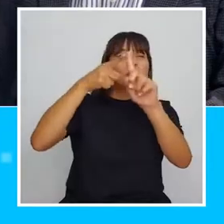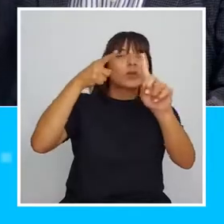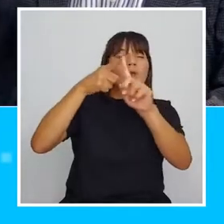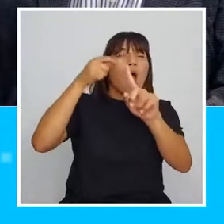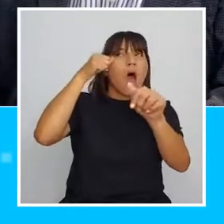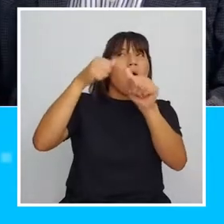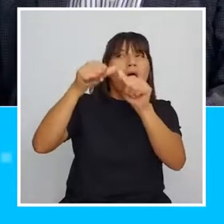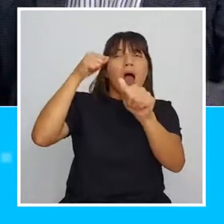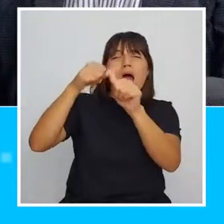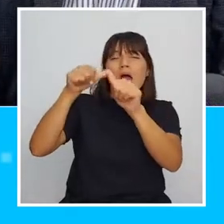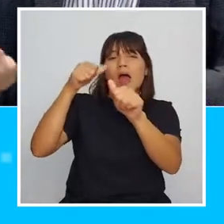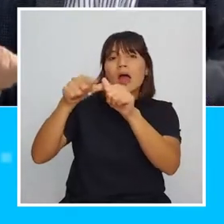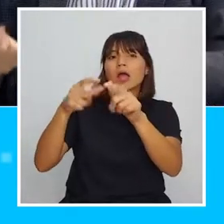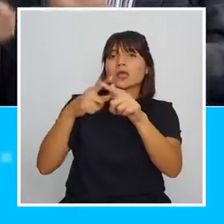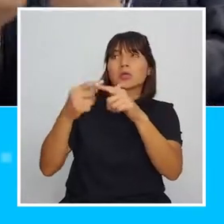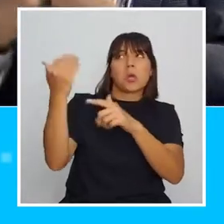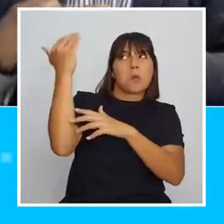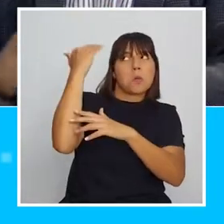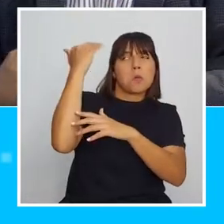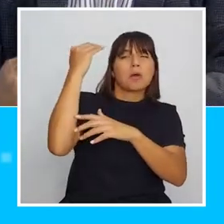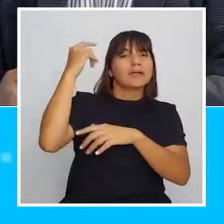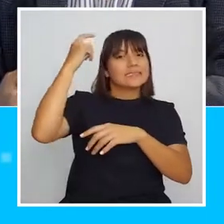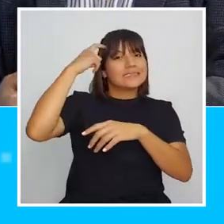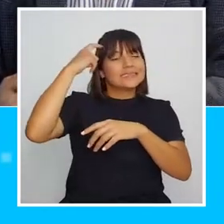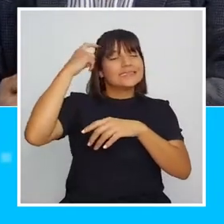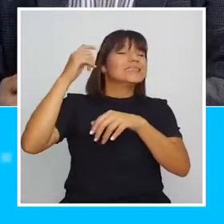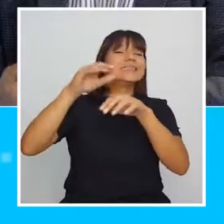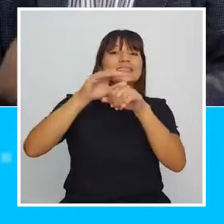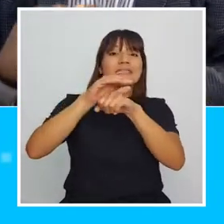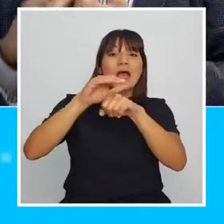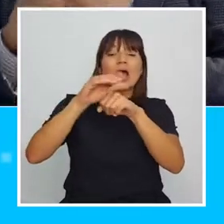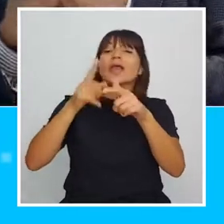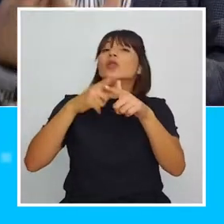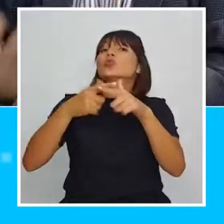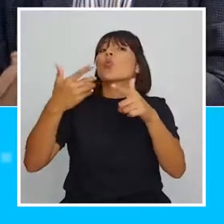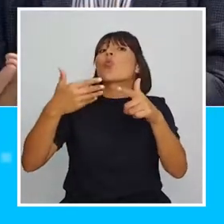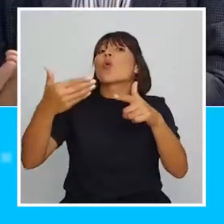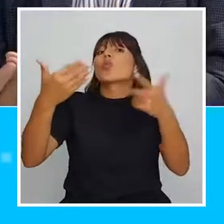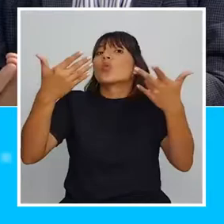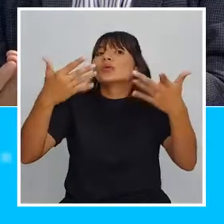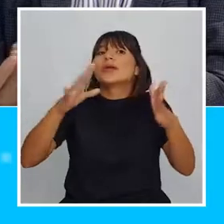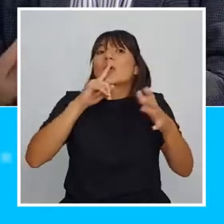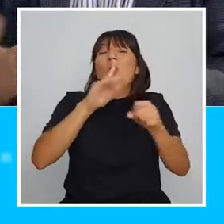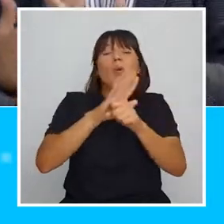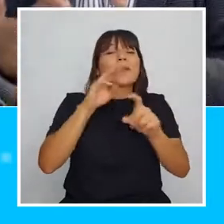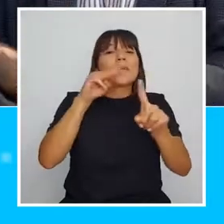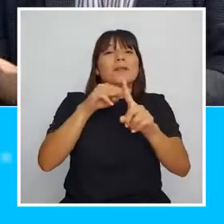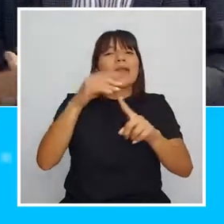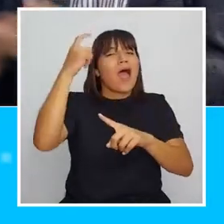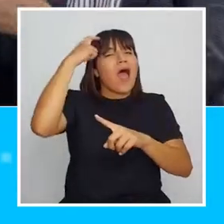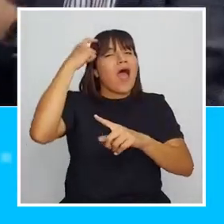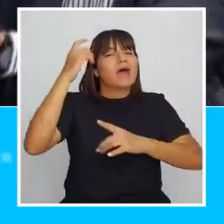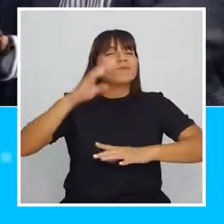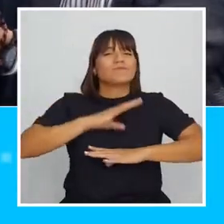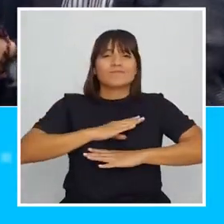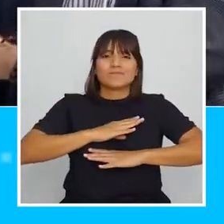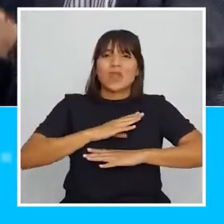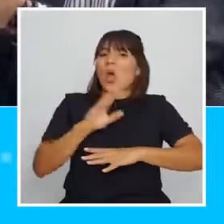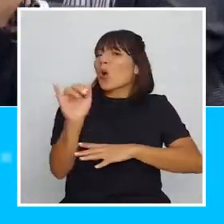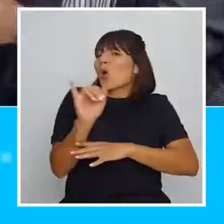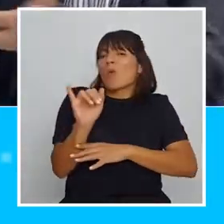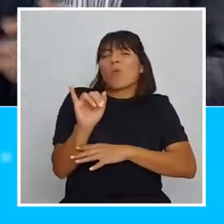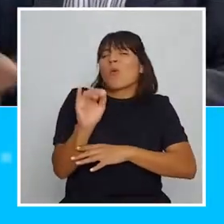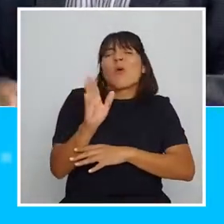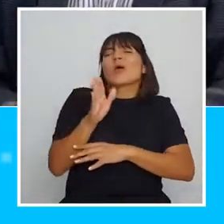reforzando permanentemente, y cuando cumple la meta, el cerebro se siente bien. También como si hubiera ido a